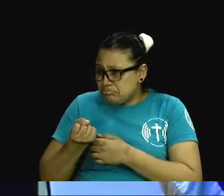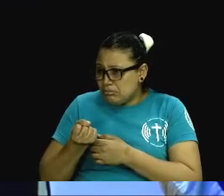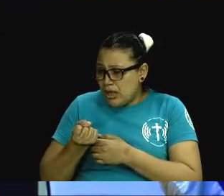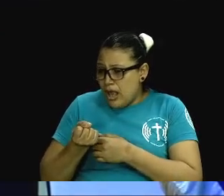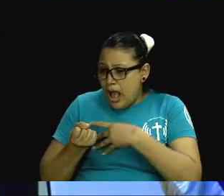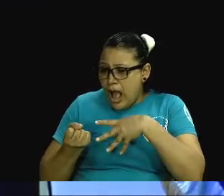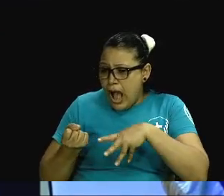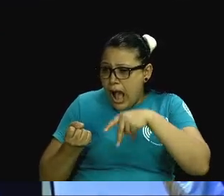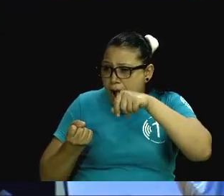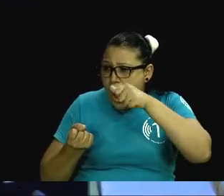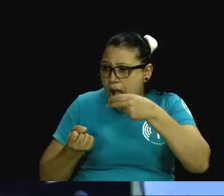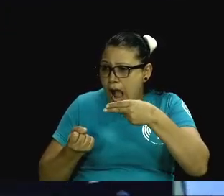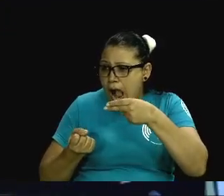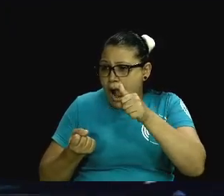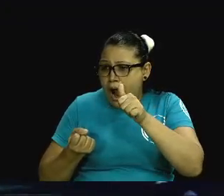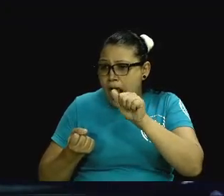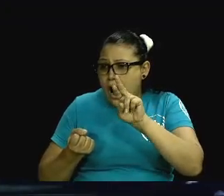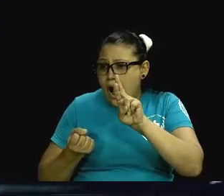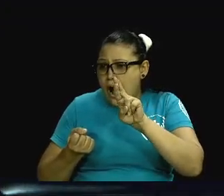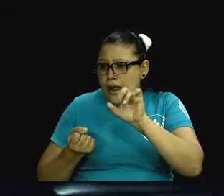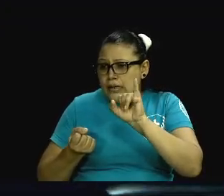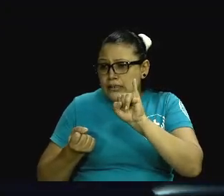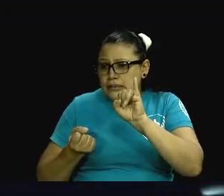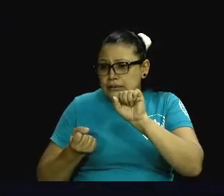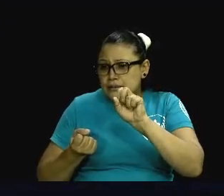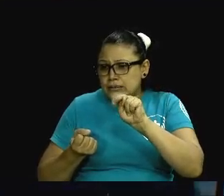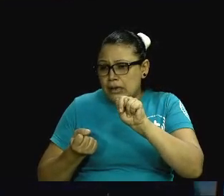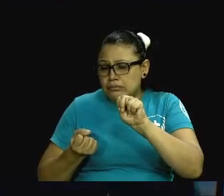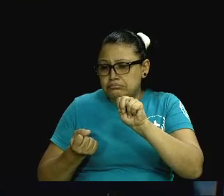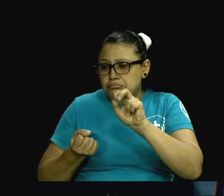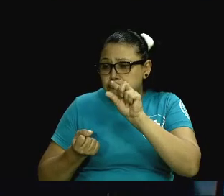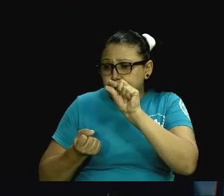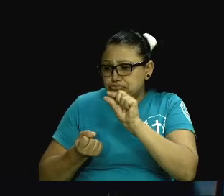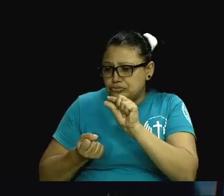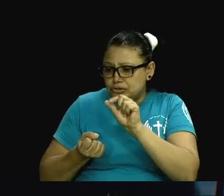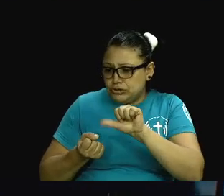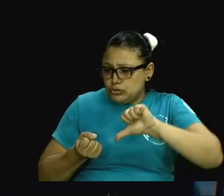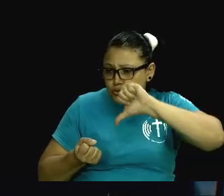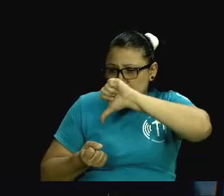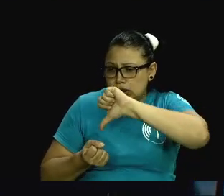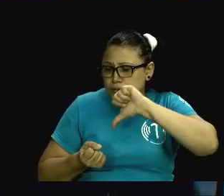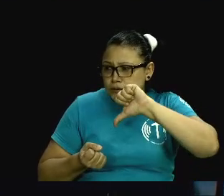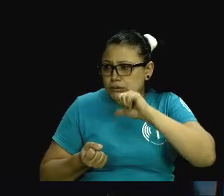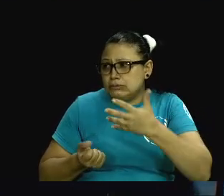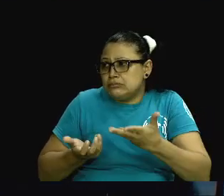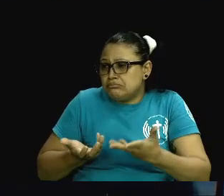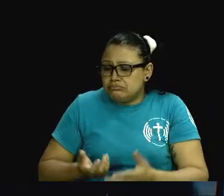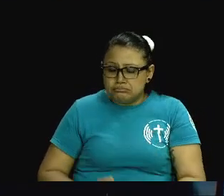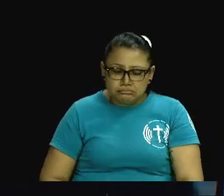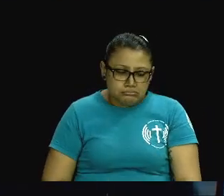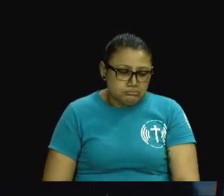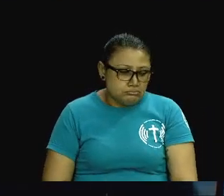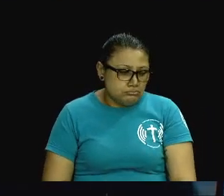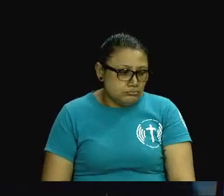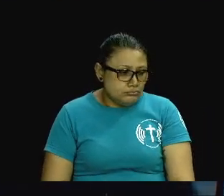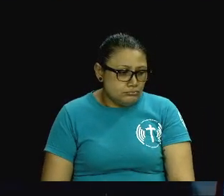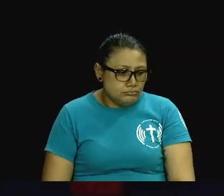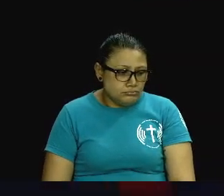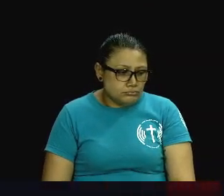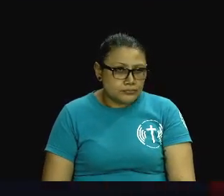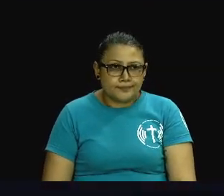harina y un poquito de aceite y aquella mujer en humildad